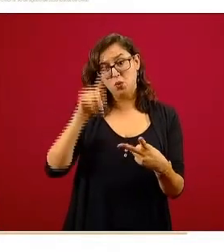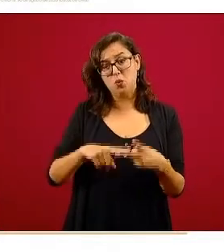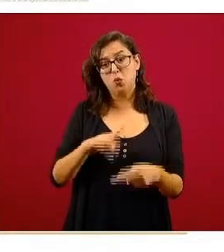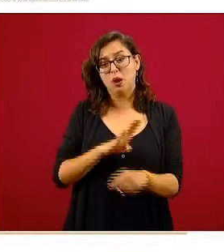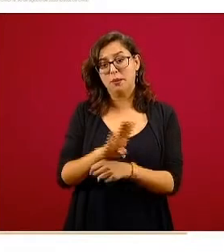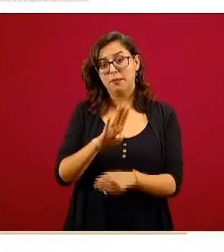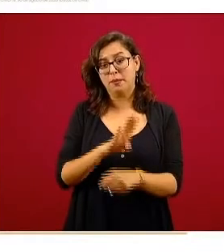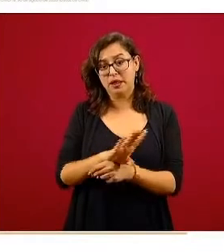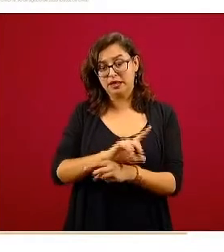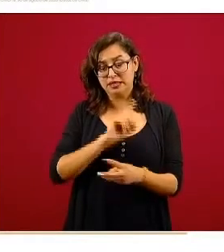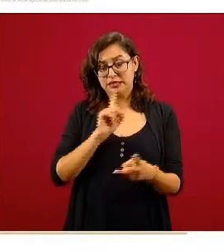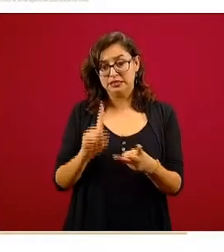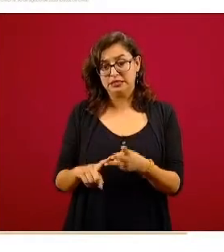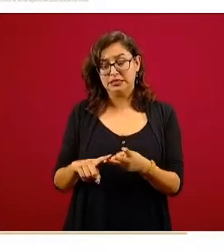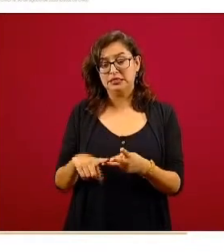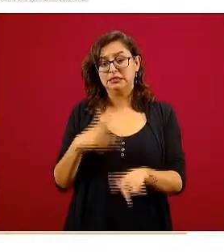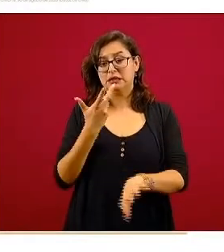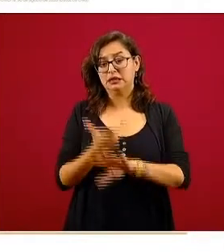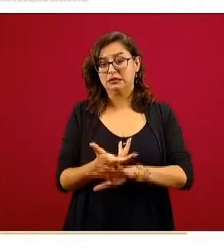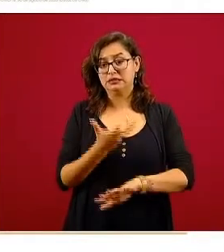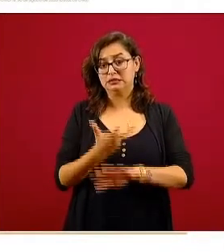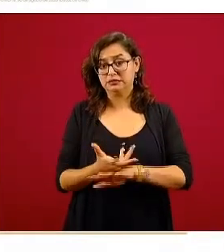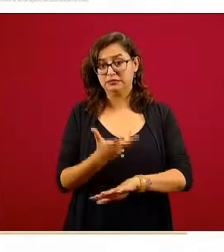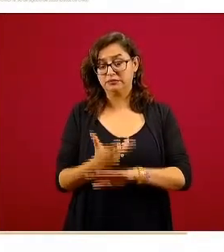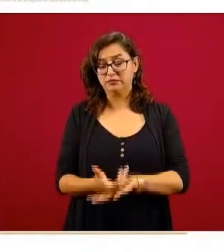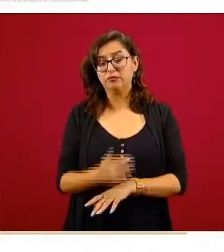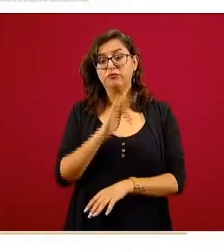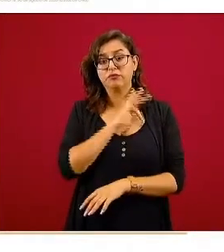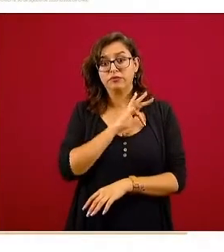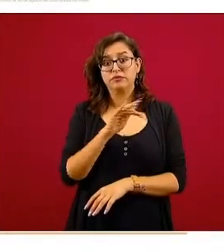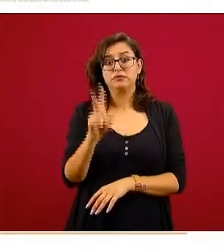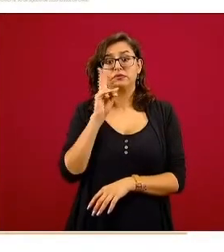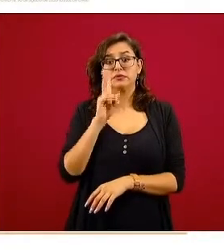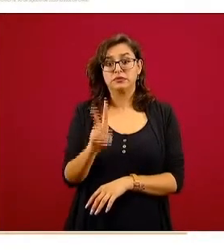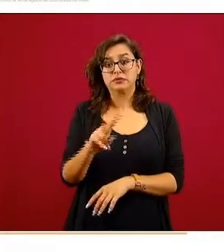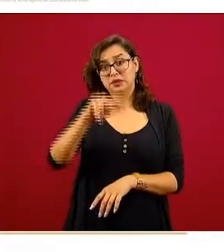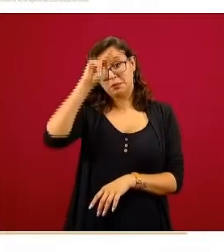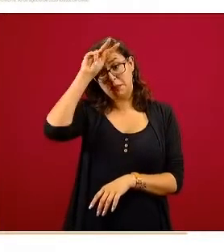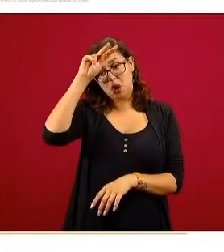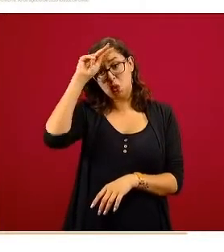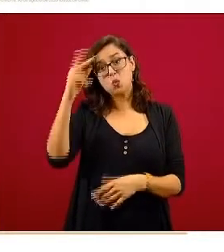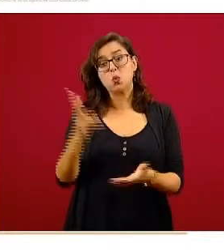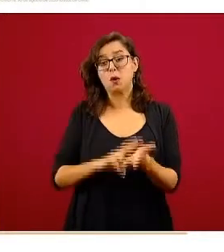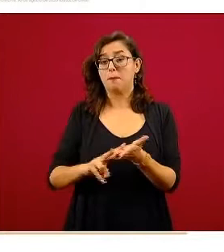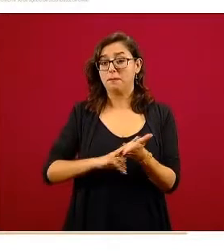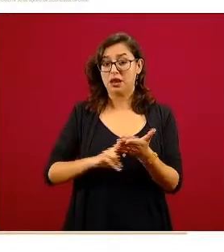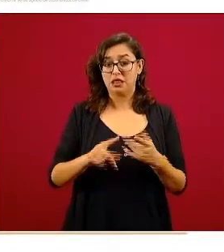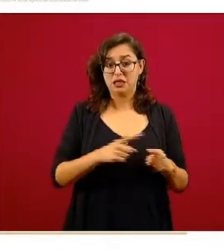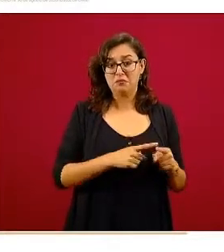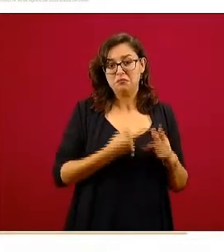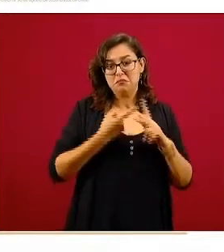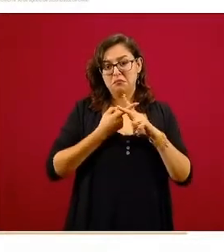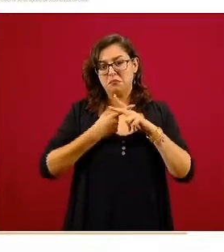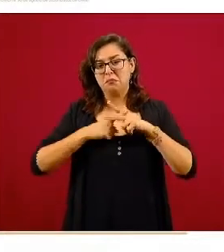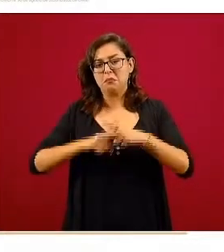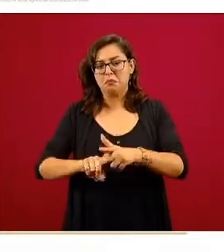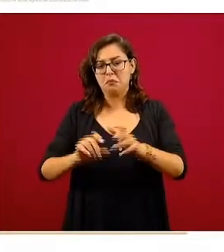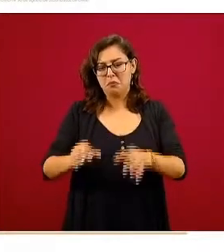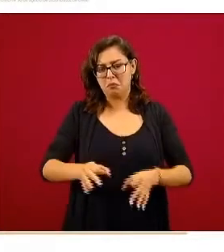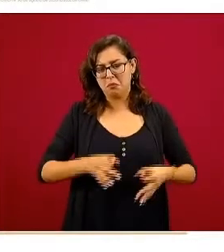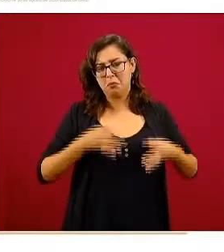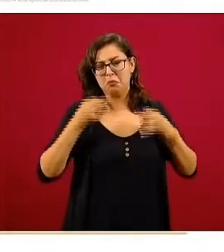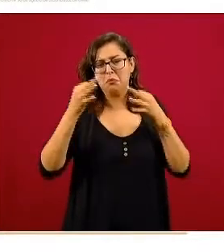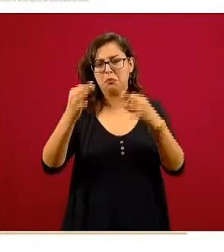luego Estados Unidos. Veamos cómo Perú, que es la curva verde, tuvo un inicio posterior básicamente al de los